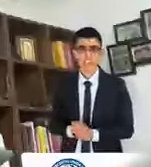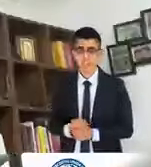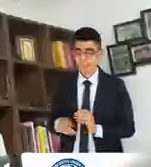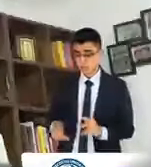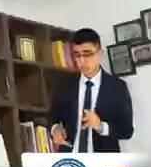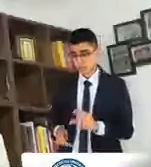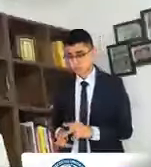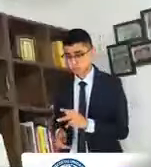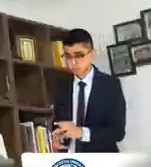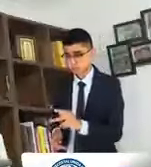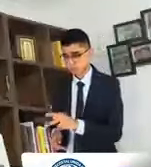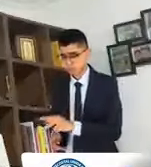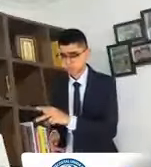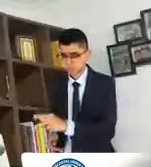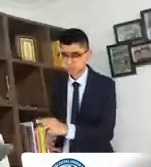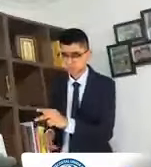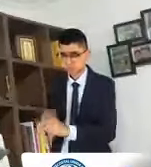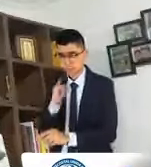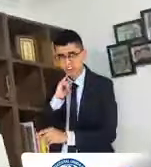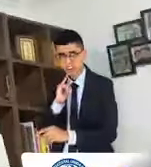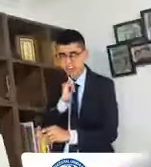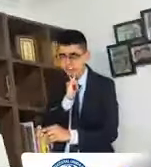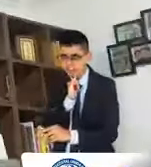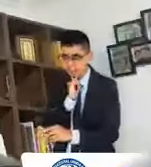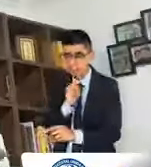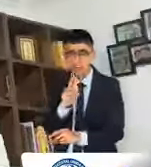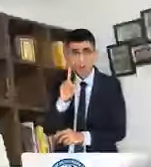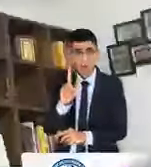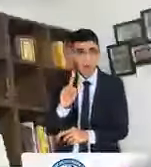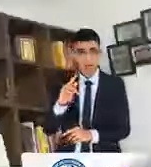no tenía un kilómetro, era más.